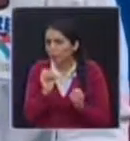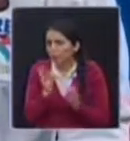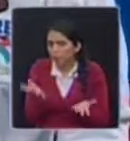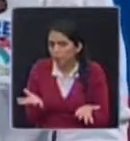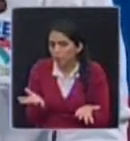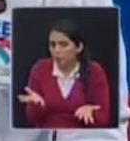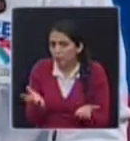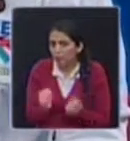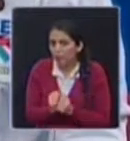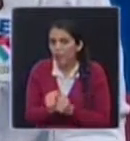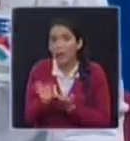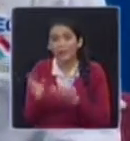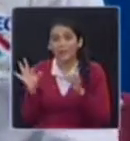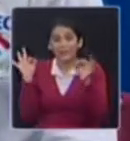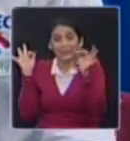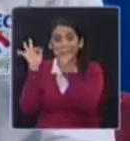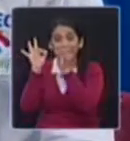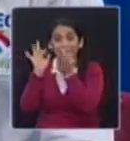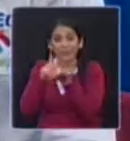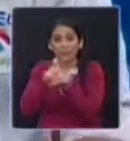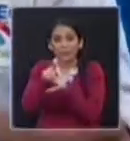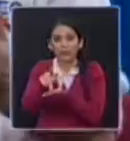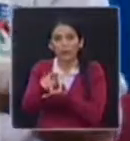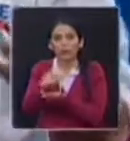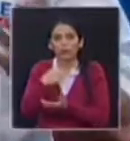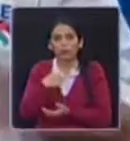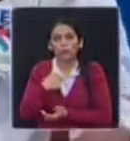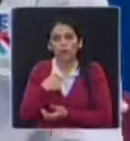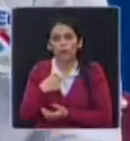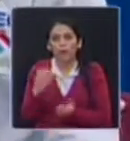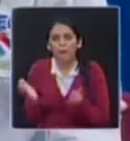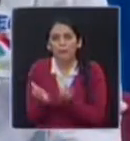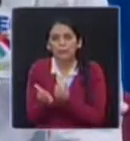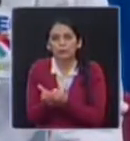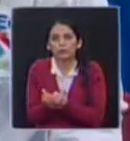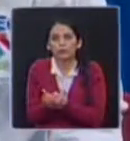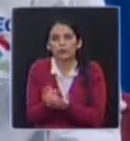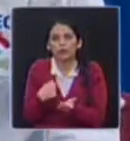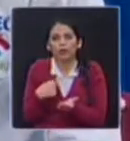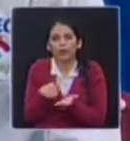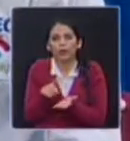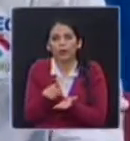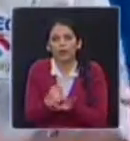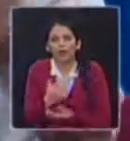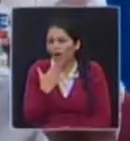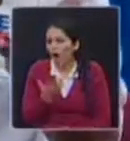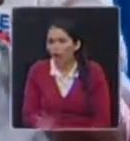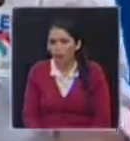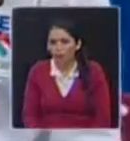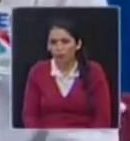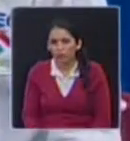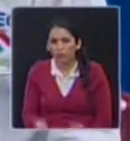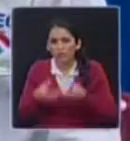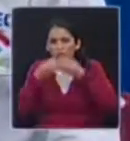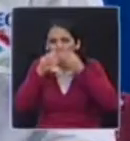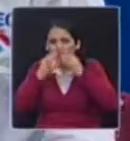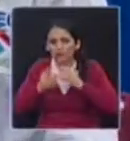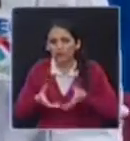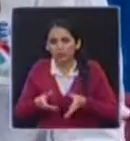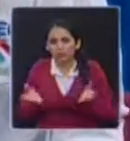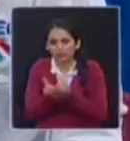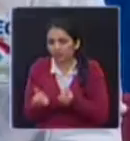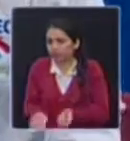está, tasa por recolección de basura. ¿Cuándo es que nos han recogido al menos una tusa de choclo? Nunca.